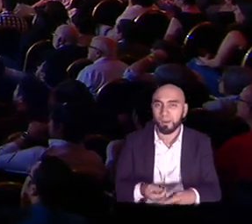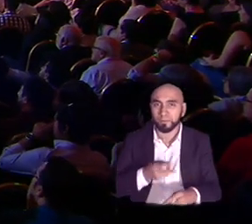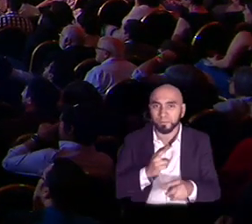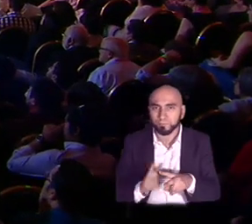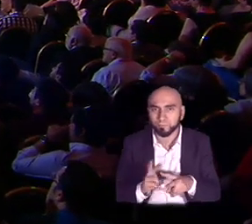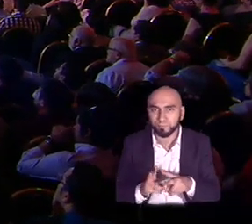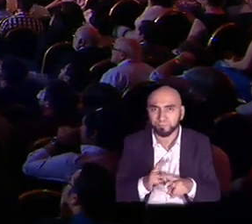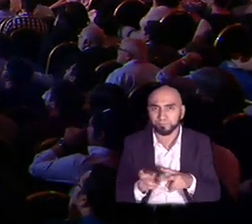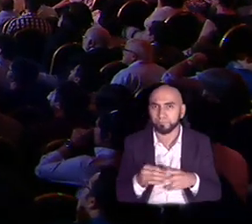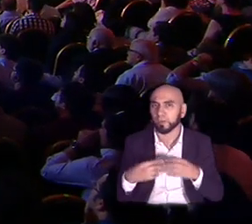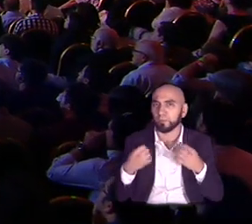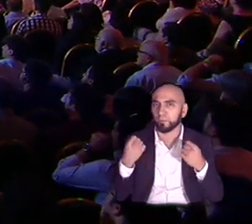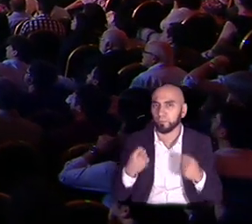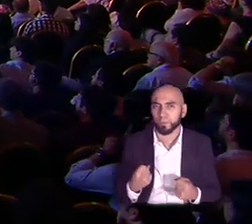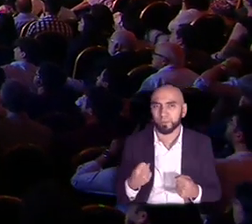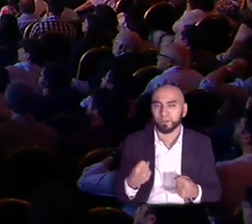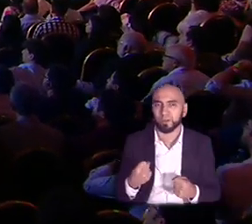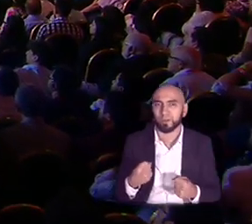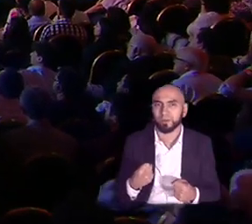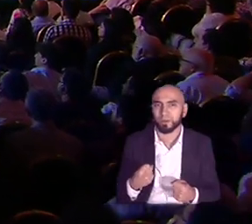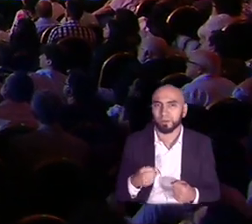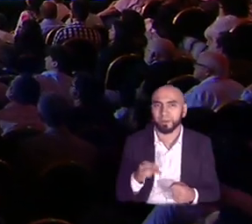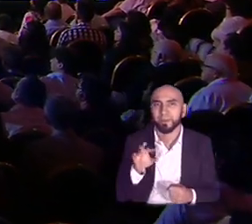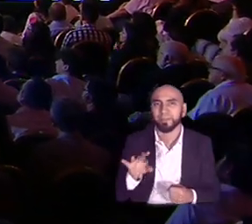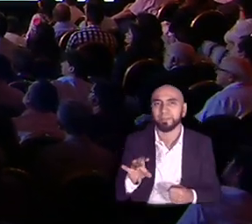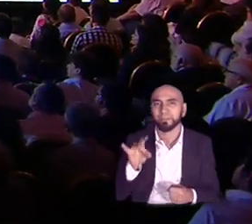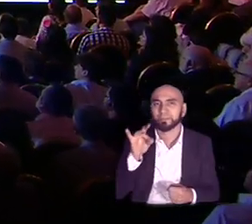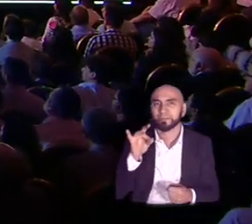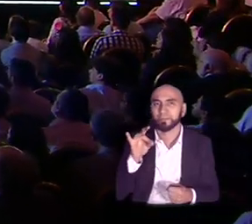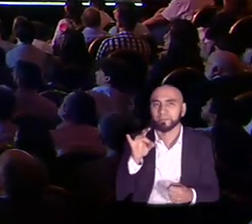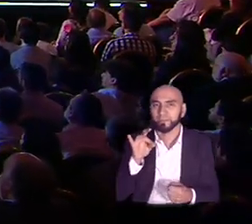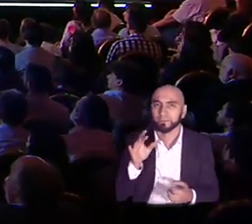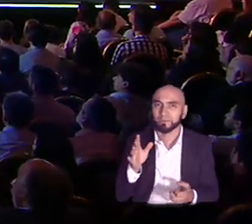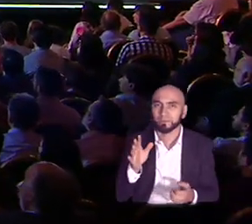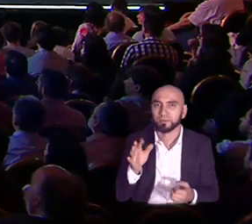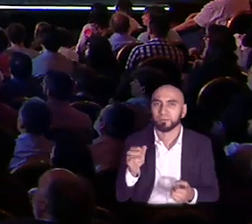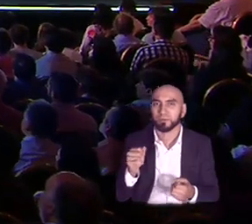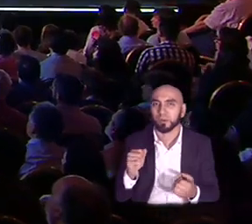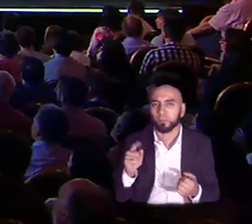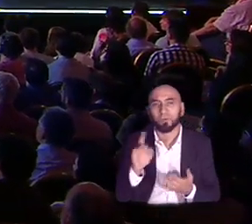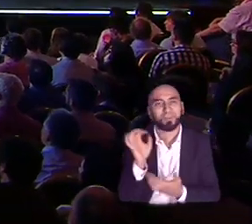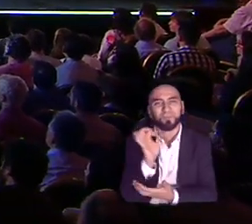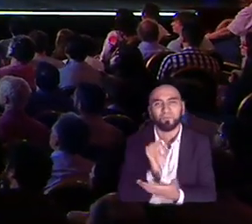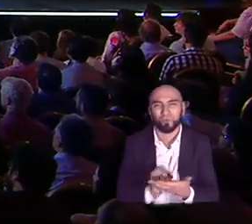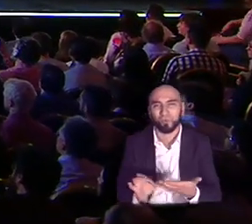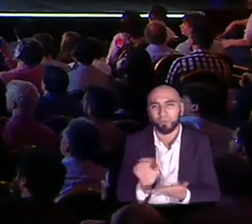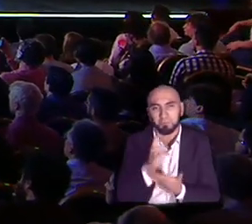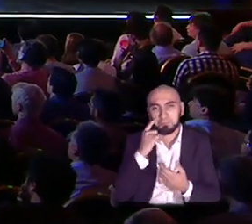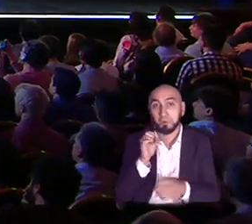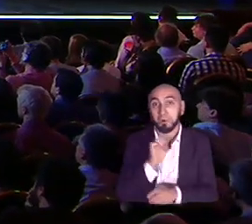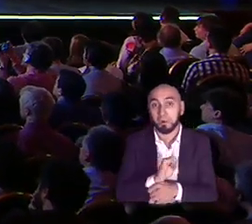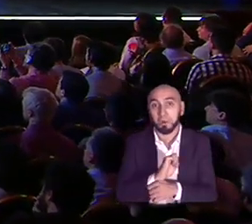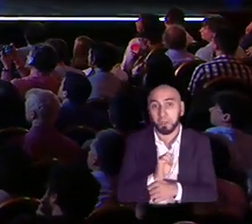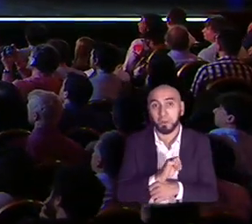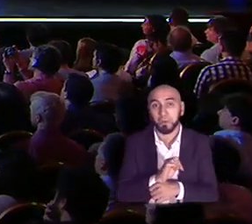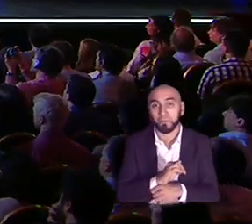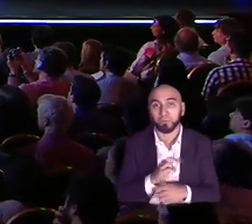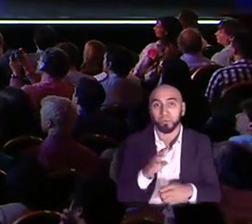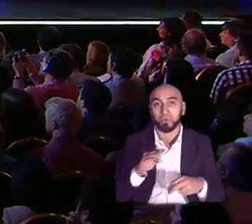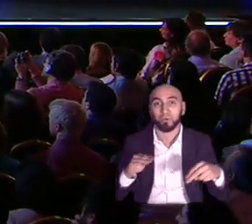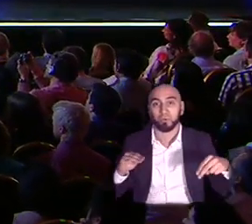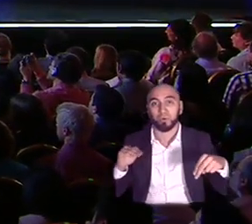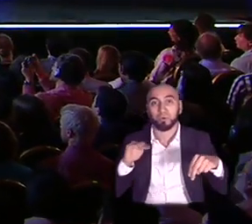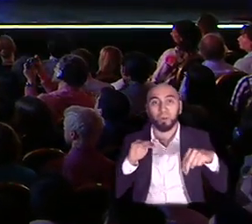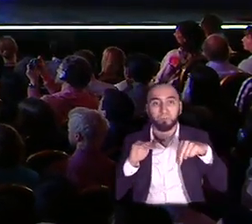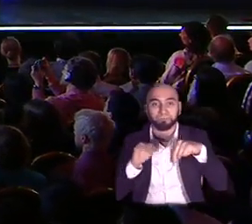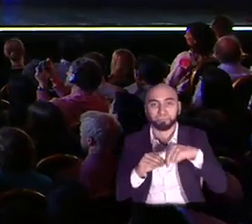para que puedan hacer la decisión. En el caso de este dibujo, el auto va a matar o el bebé